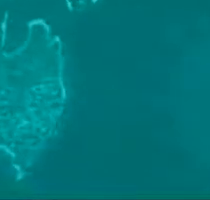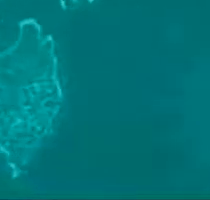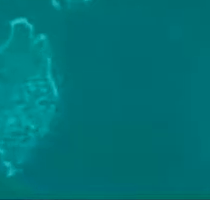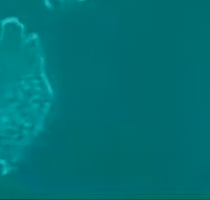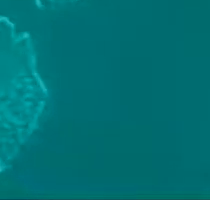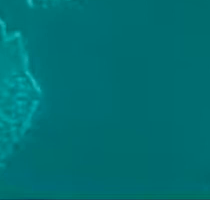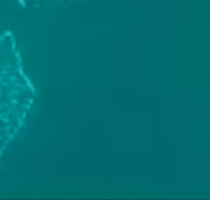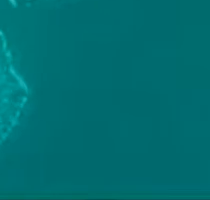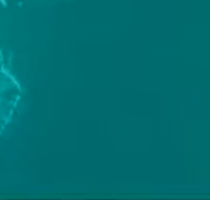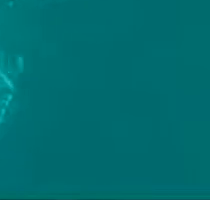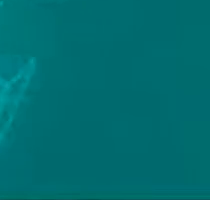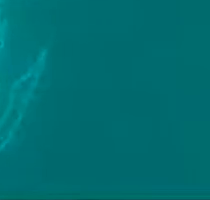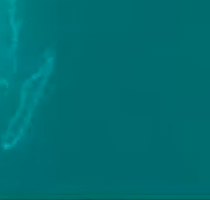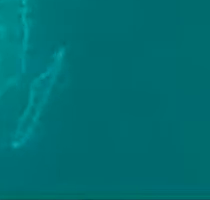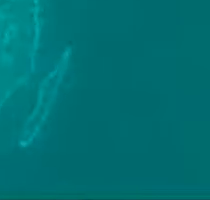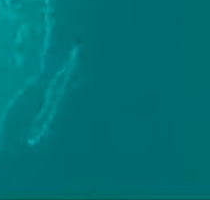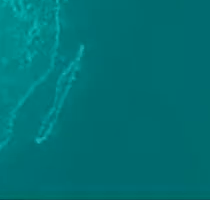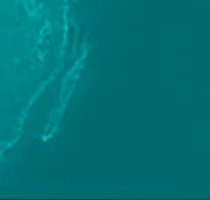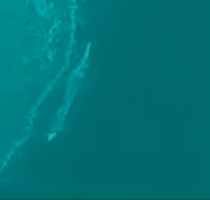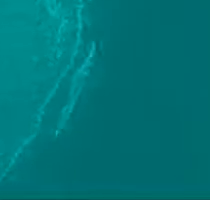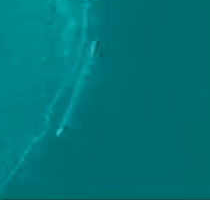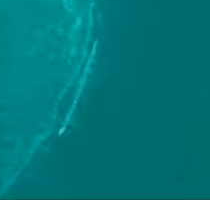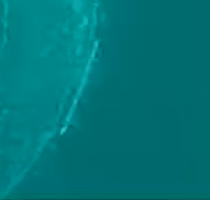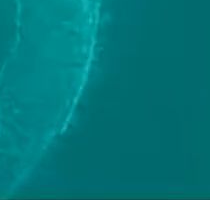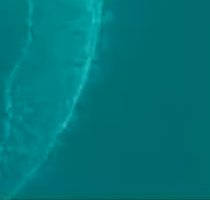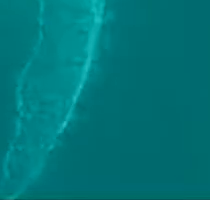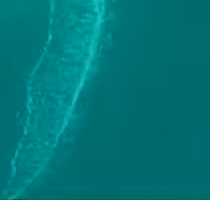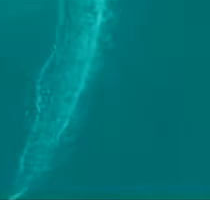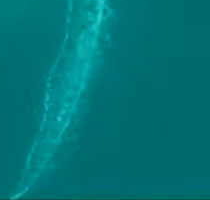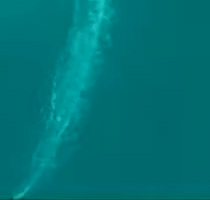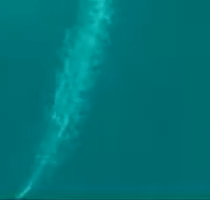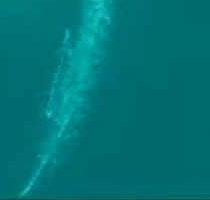i ah